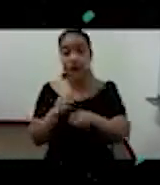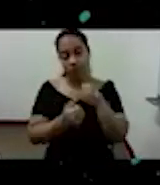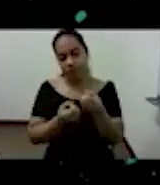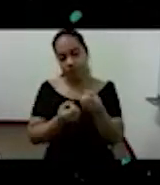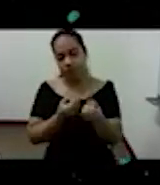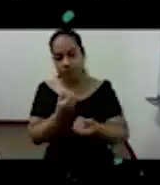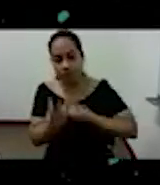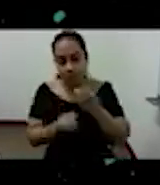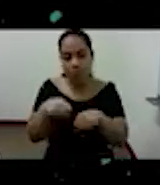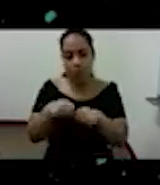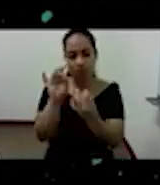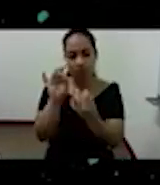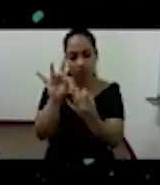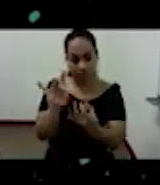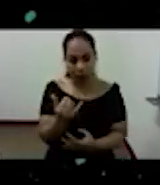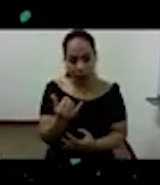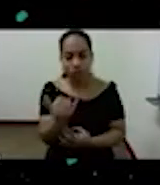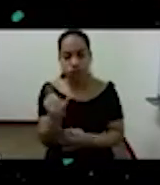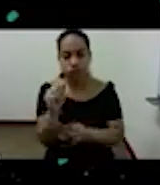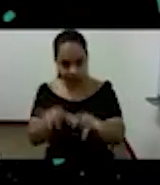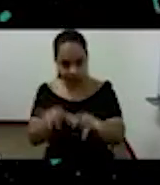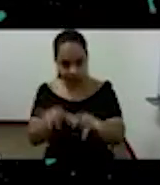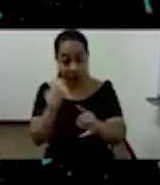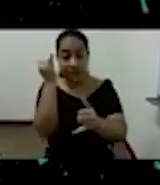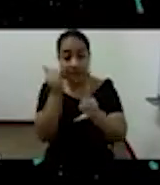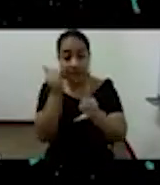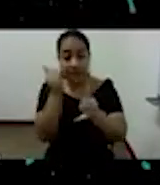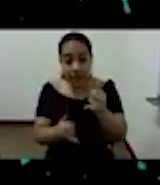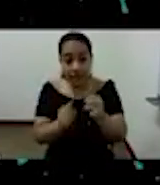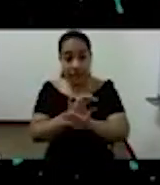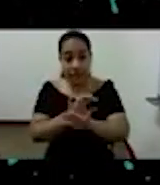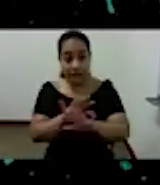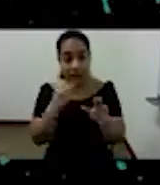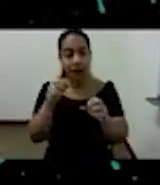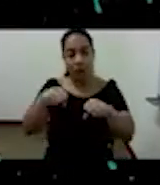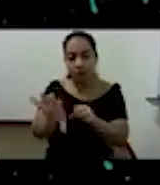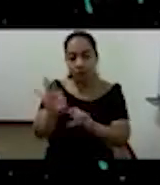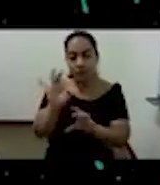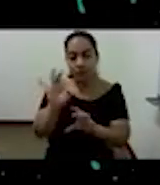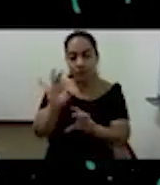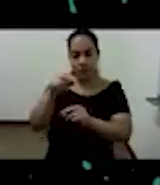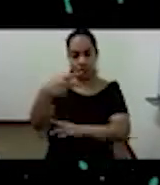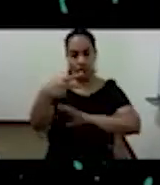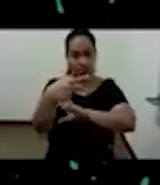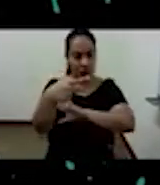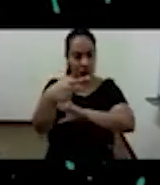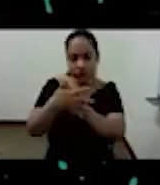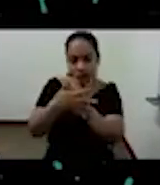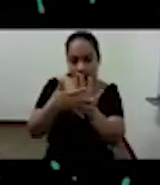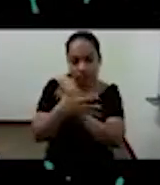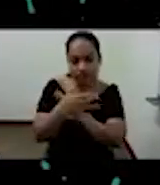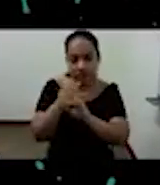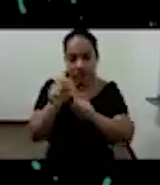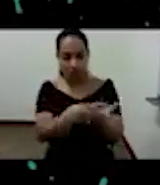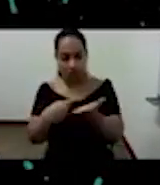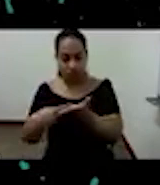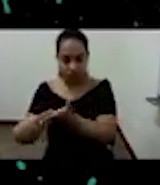chat de Zoom, y al final de la intervención se seleccionarán 2 de ellas para que sean compartidas y socializadas.